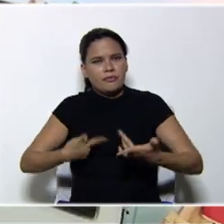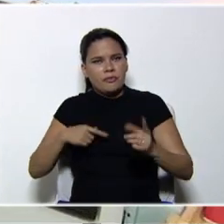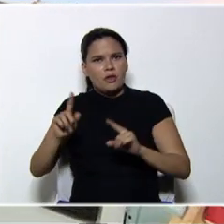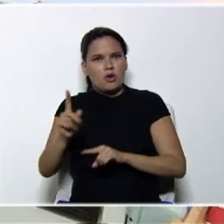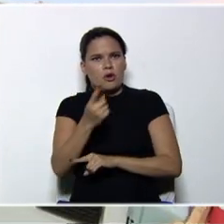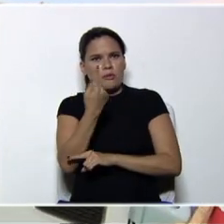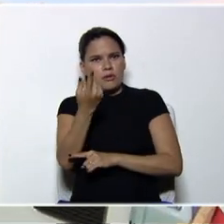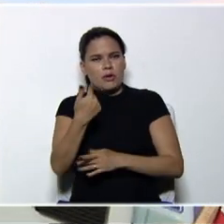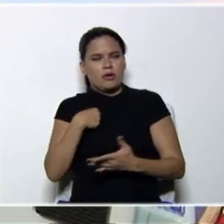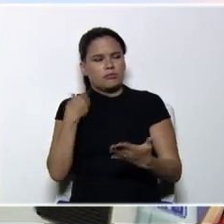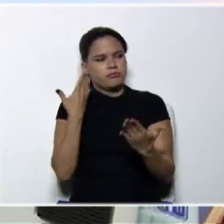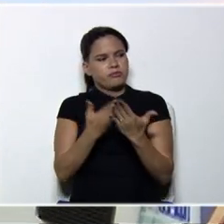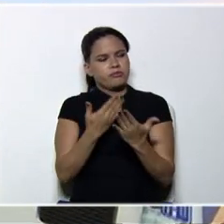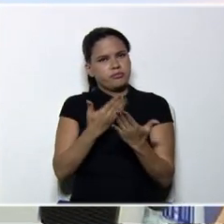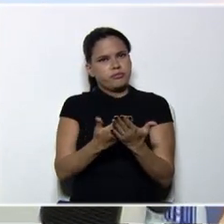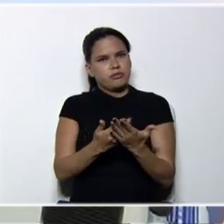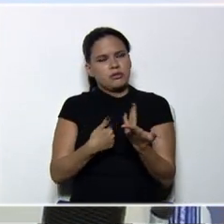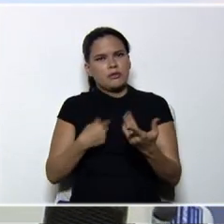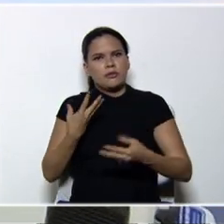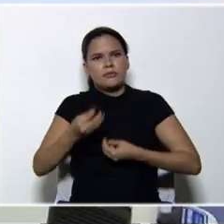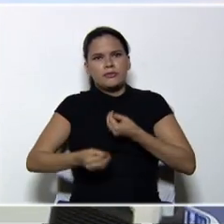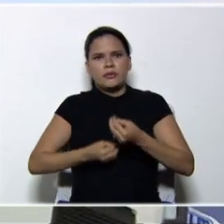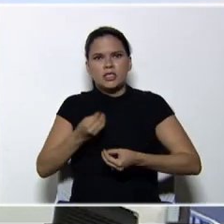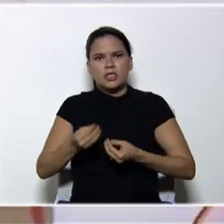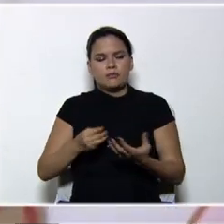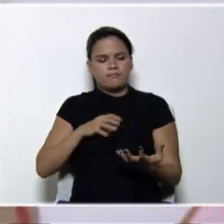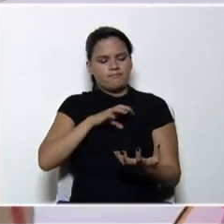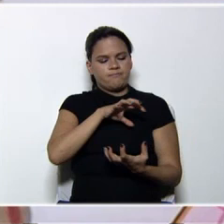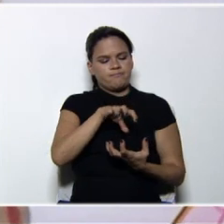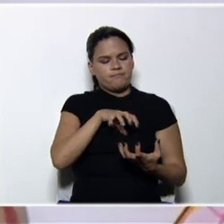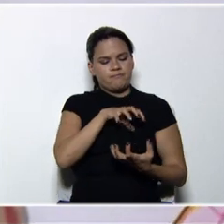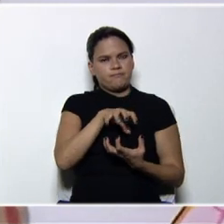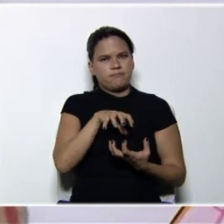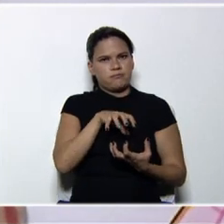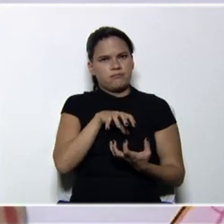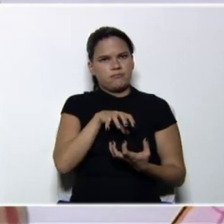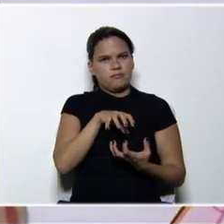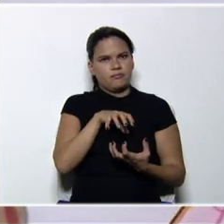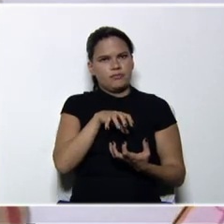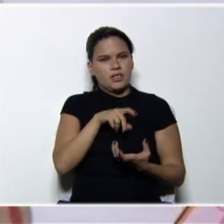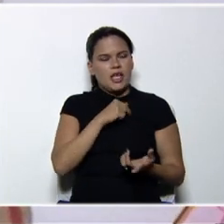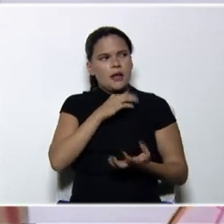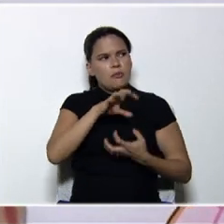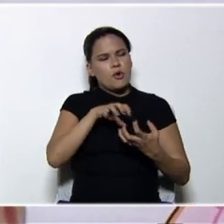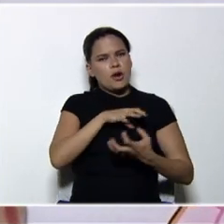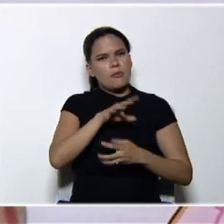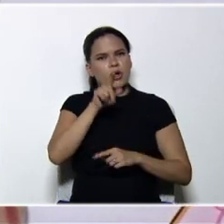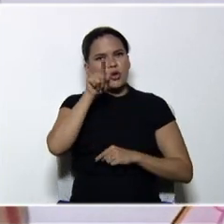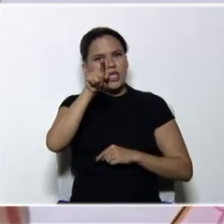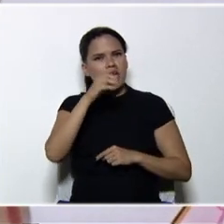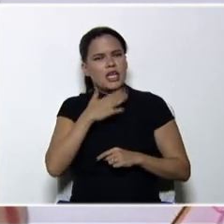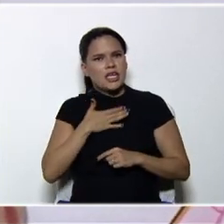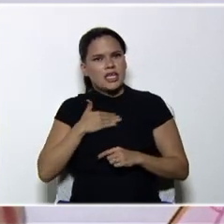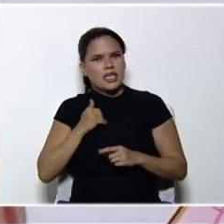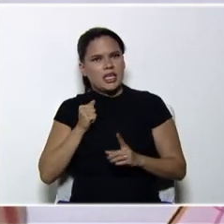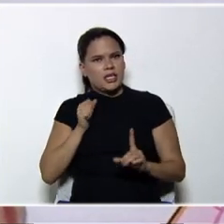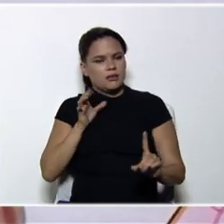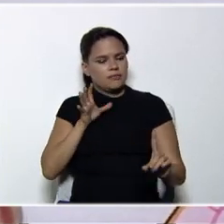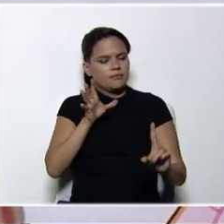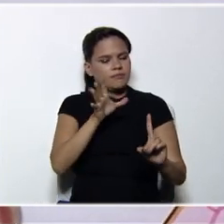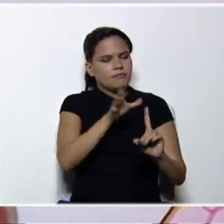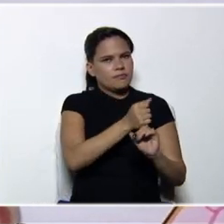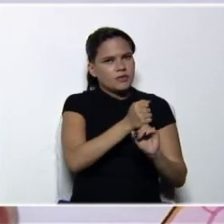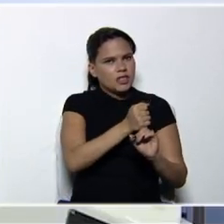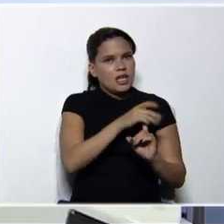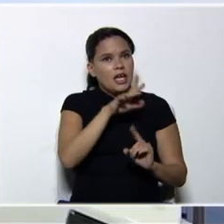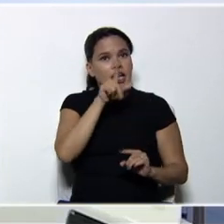primero que nos vamos a plantear, ¿verdad?, van a ser los problemas. El problema que usted decida abordar es lo que le va a permitir entonces